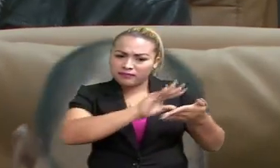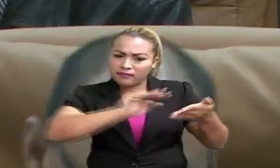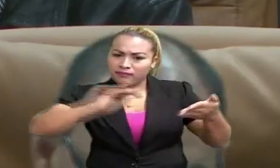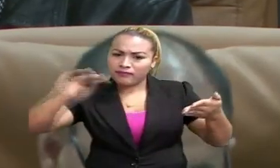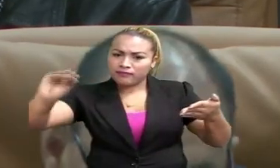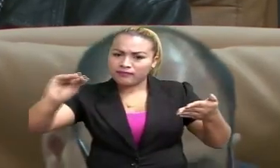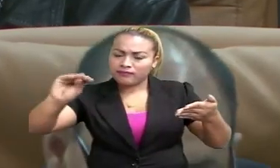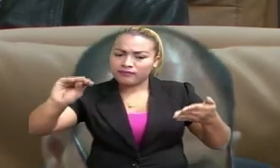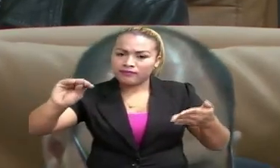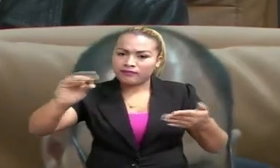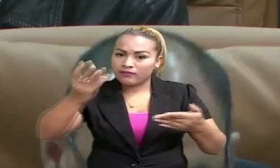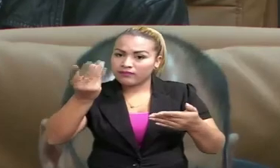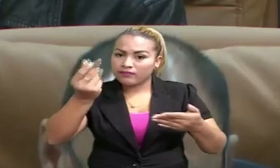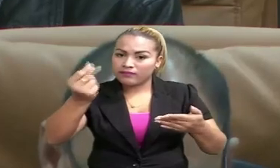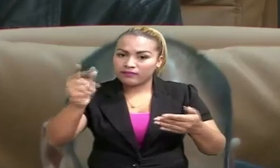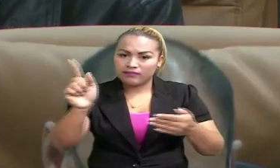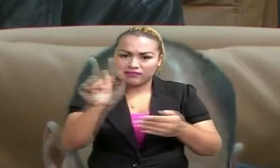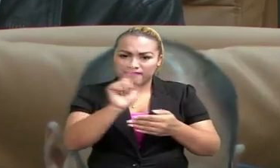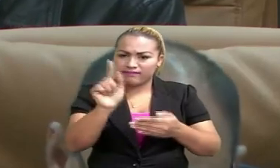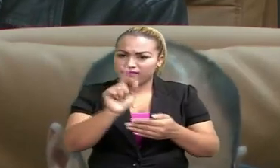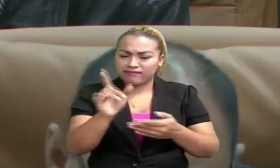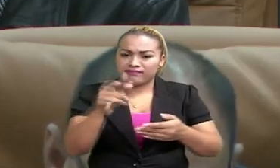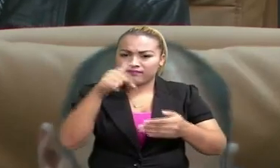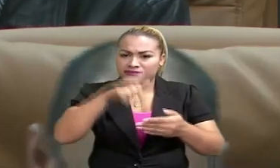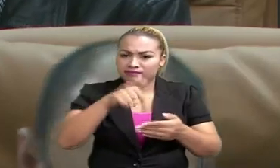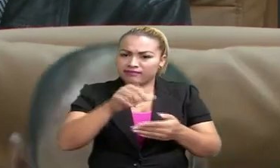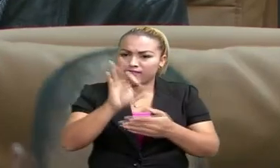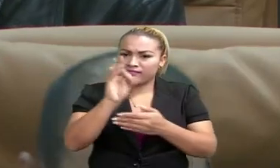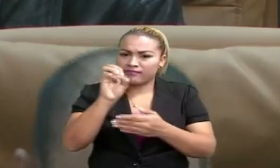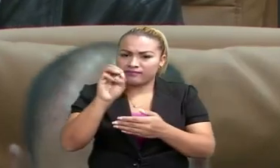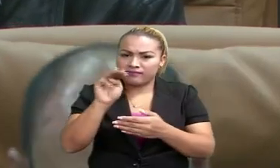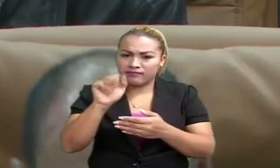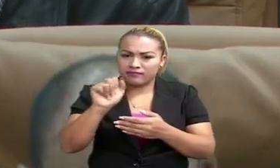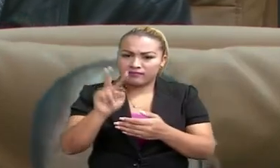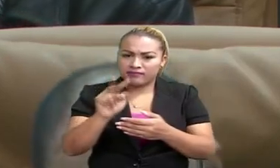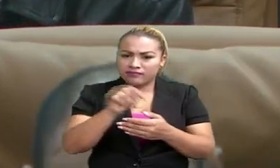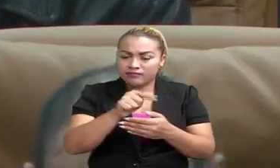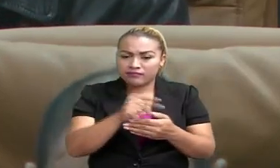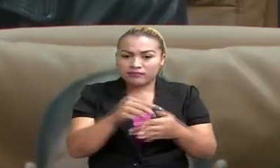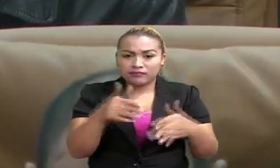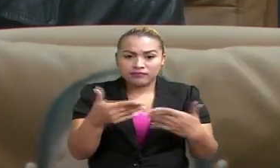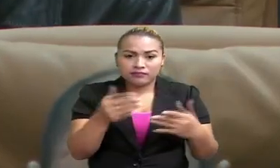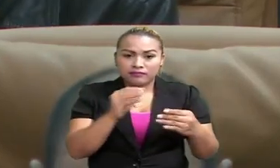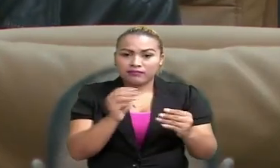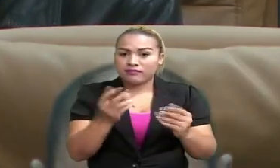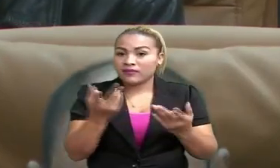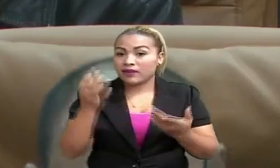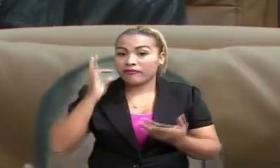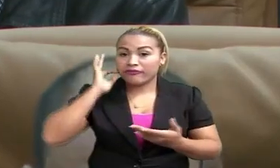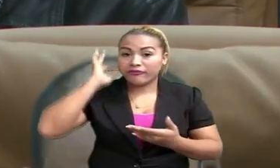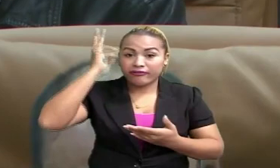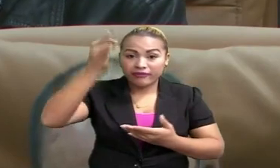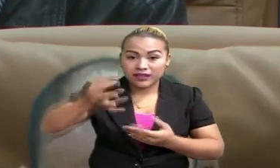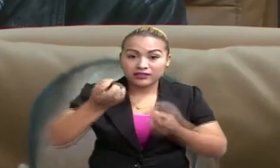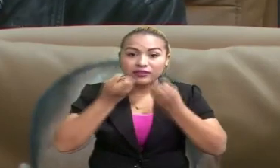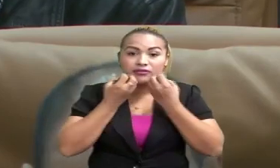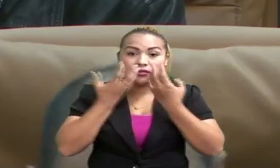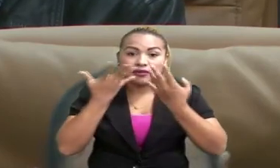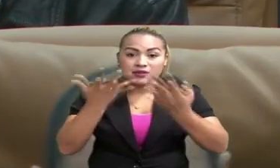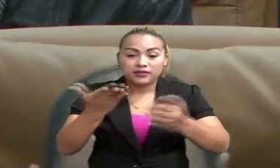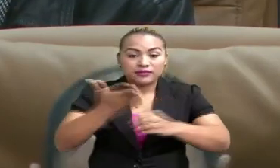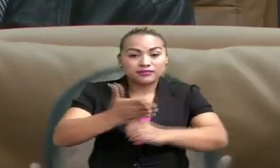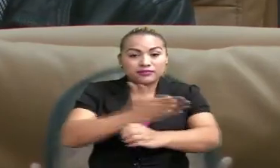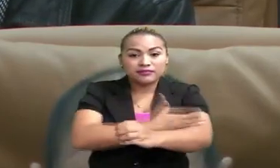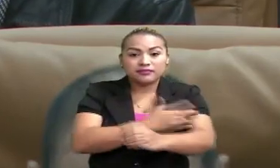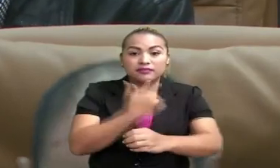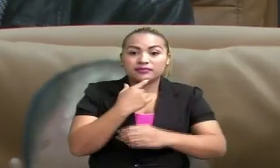la alícuota del FOMAV que afecta a los combustibles. Entonces, es falso, de toda falsedad, que